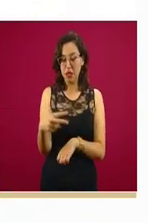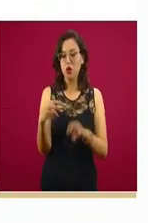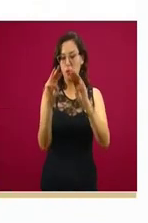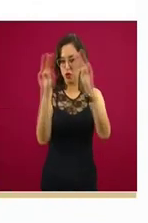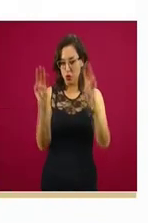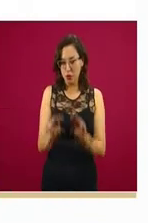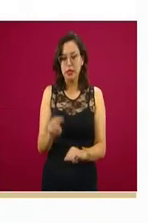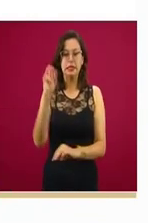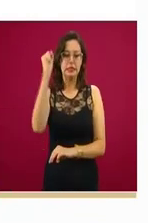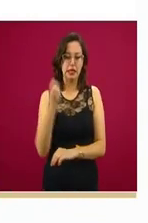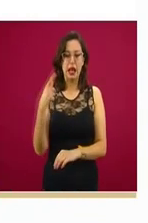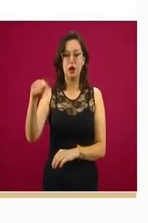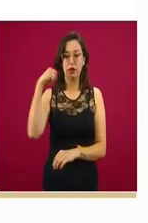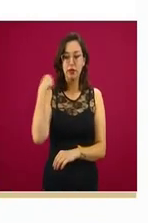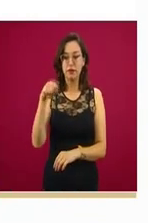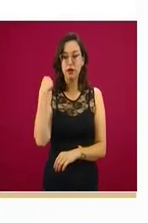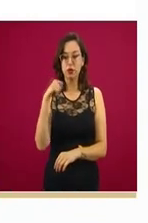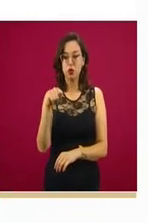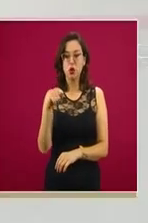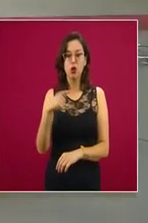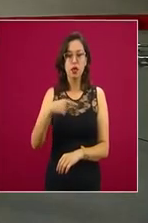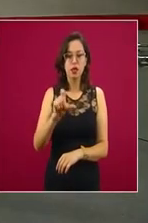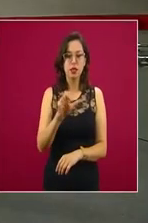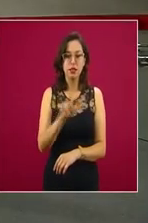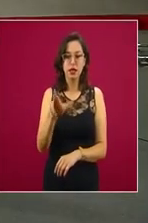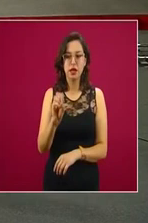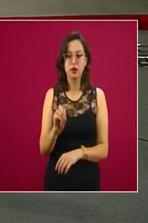México, Sinaloa, Tabasco, Quintana Roo. La siguiente.